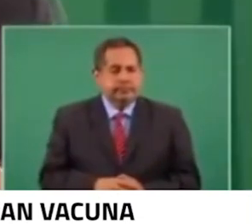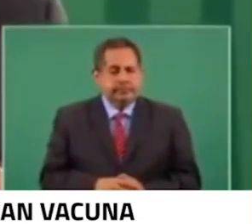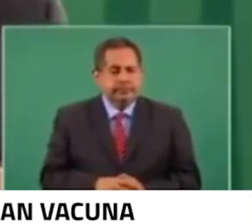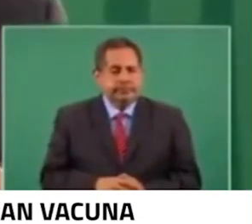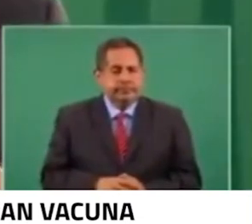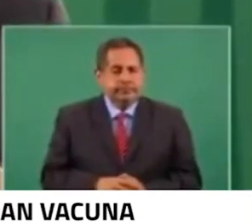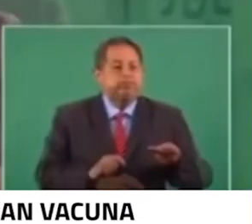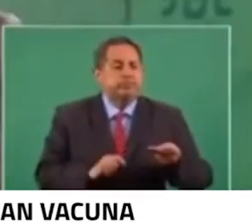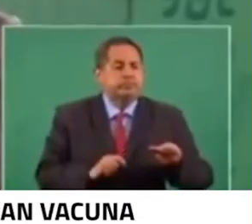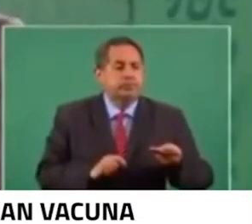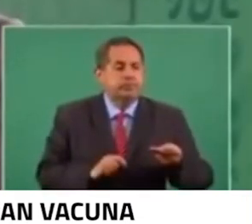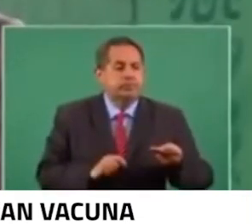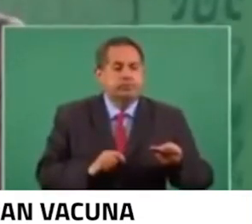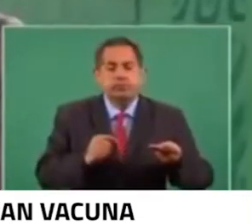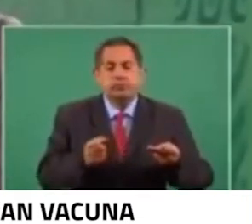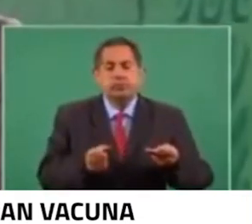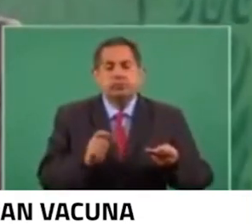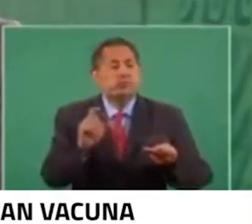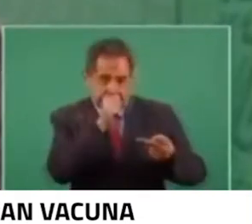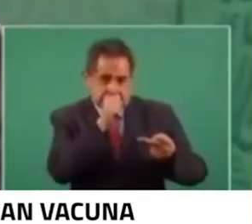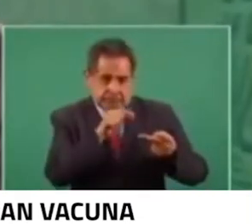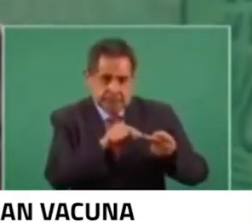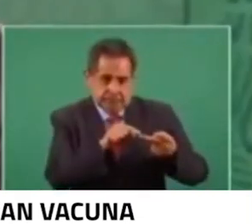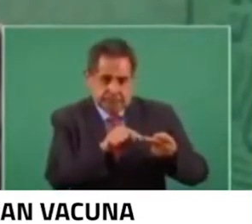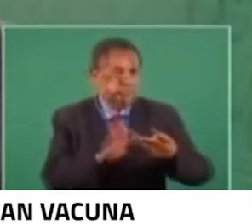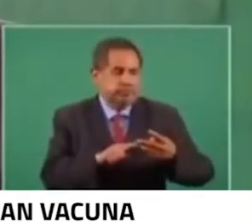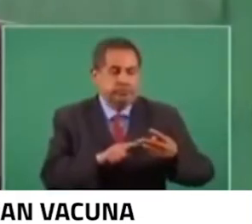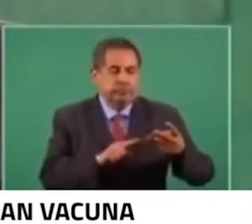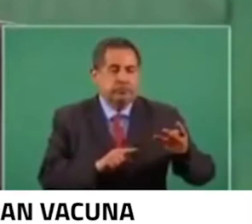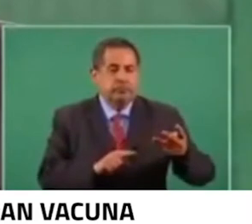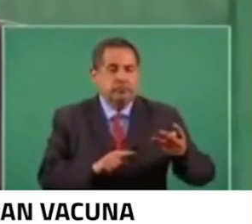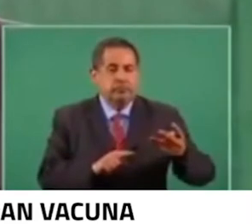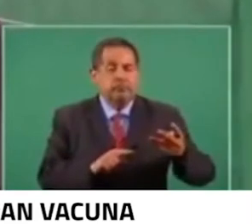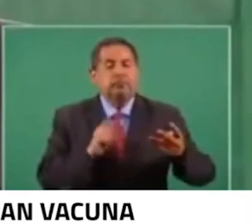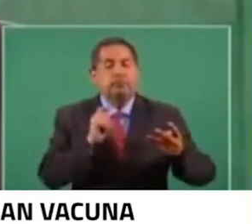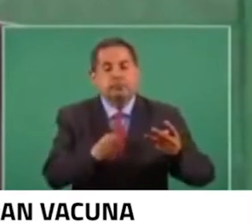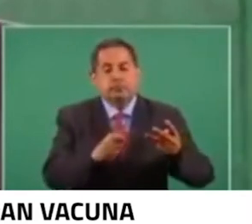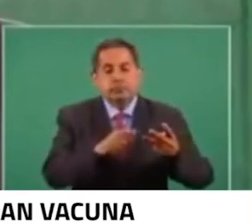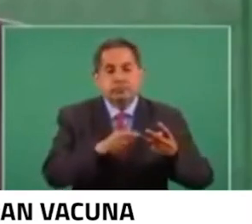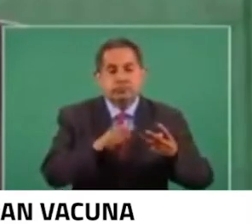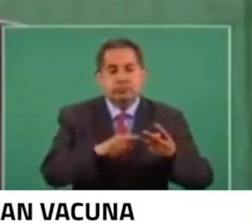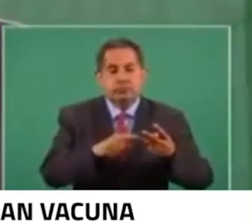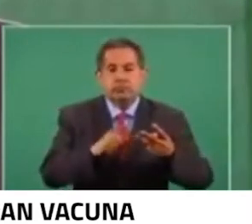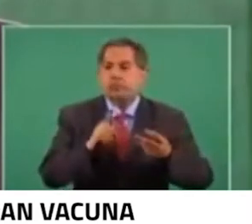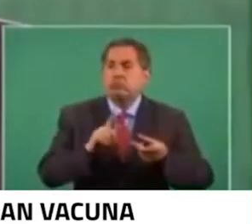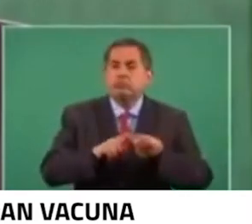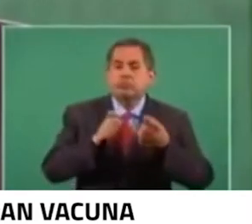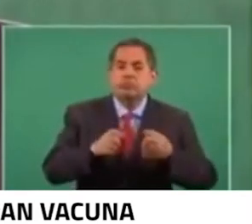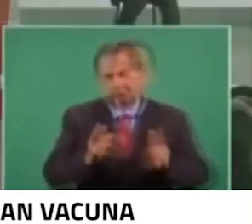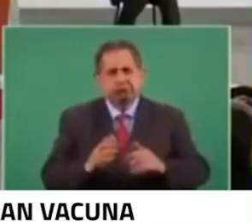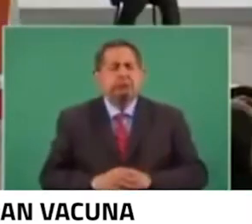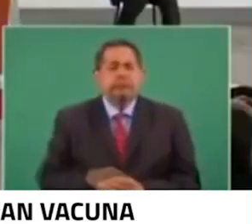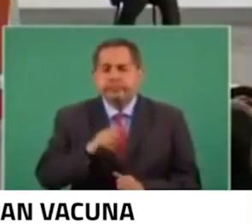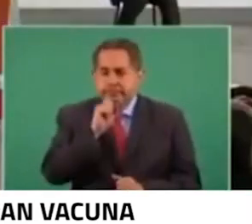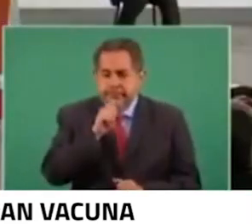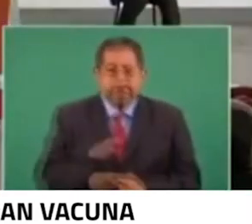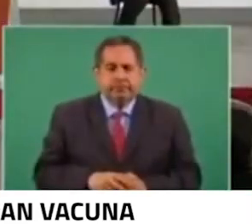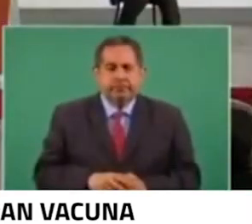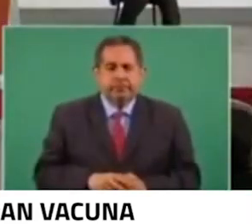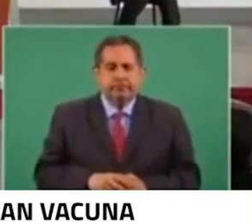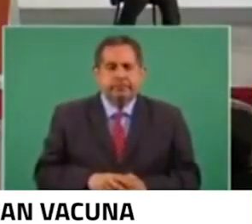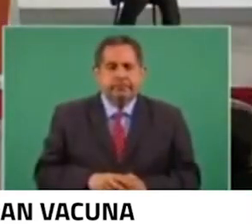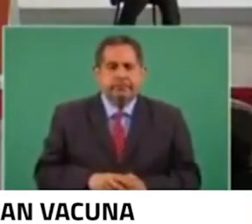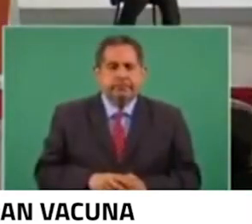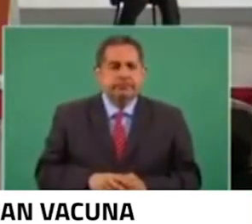farmacéutica, cuándo va a llegar la vacuna y que sea de una farmacéutica autorizada y también